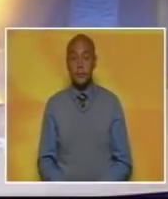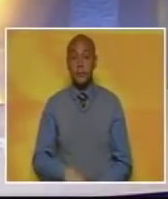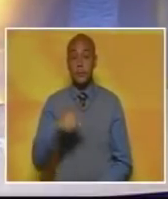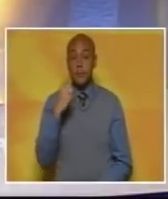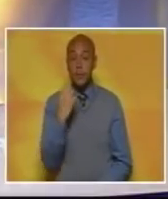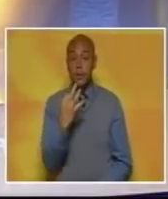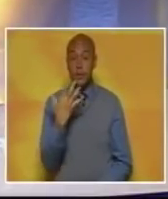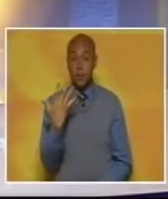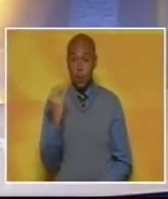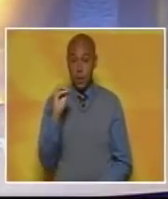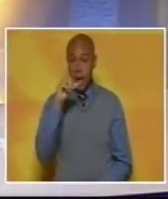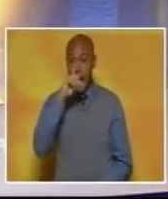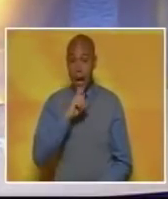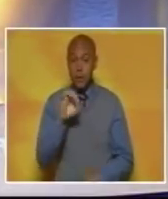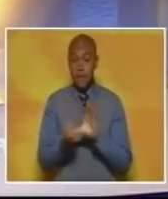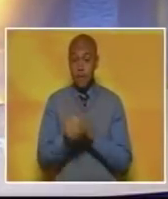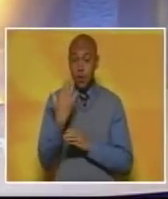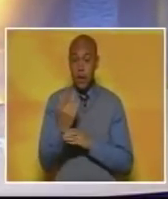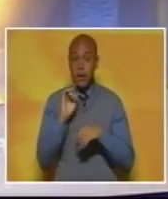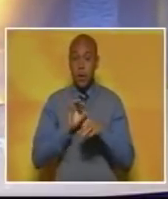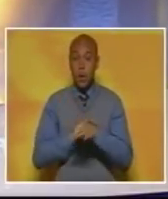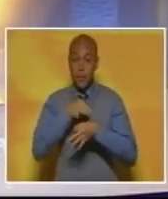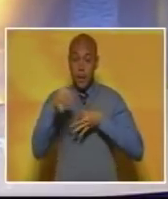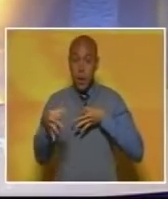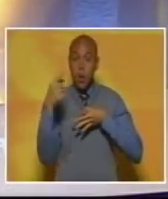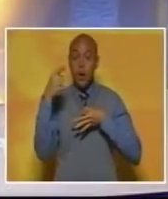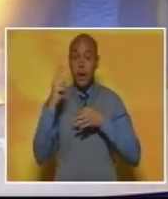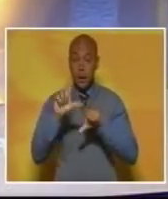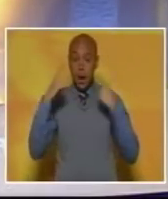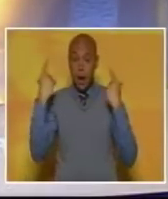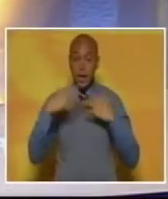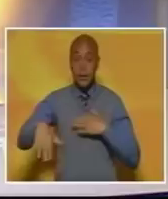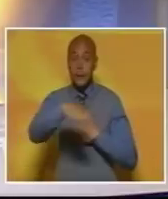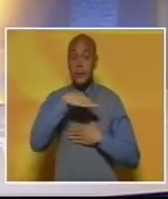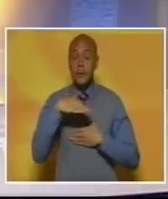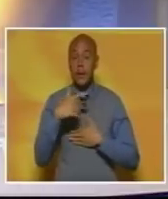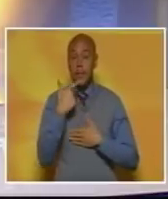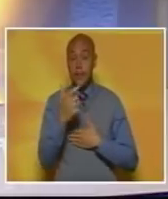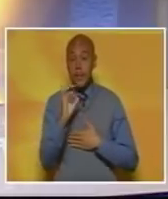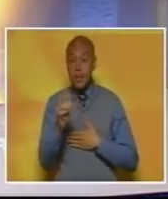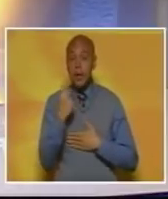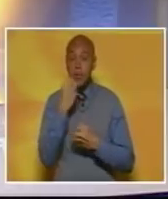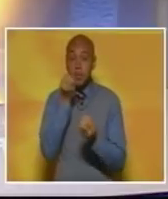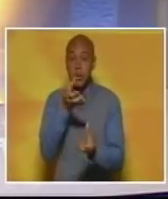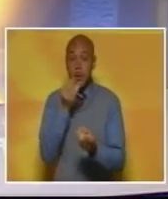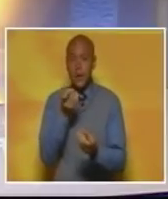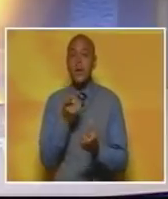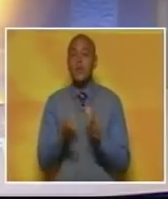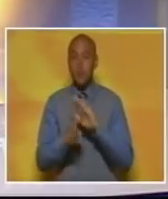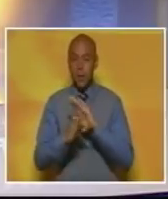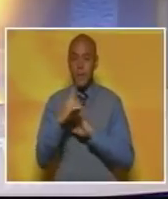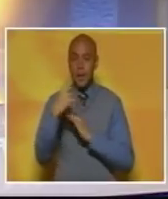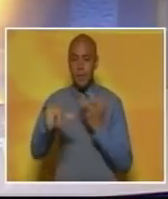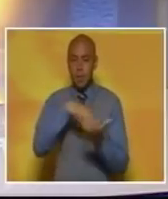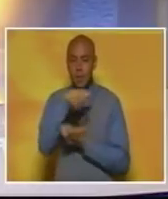A 350 años de la inauguración de la parroquia Maiquetía en el estado de La Guaira, sus habitantes denuncian que persisten